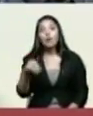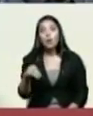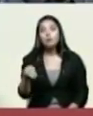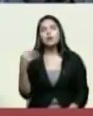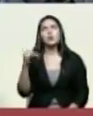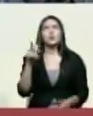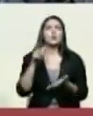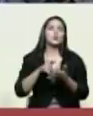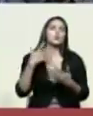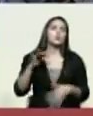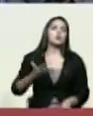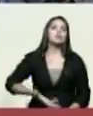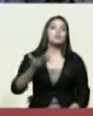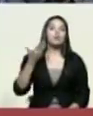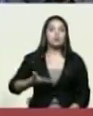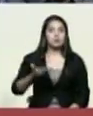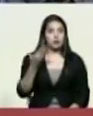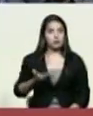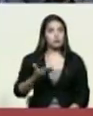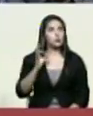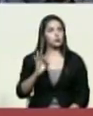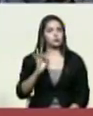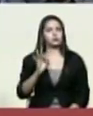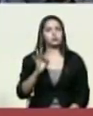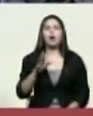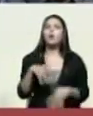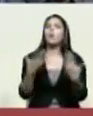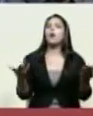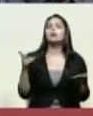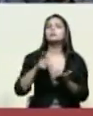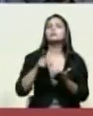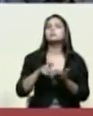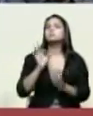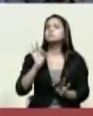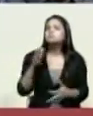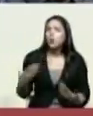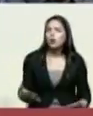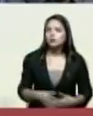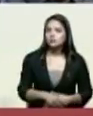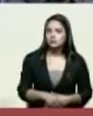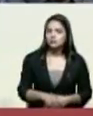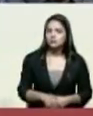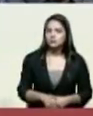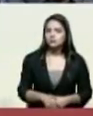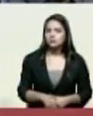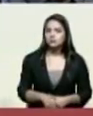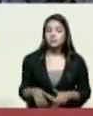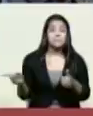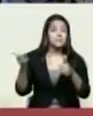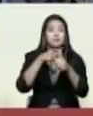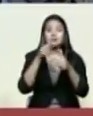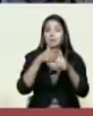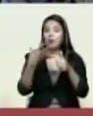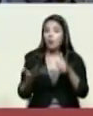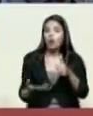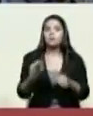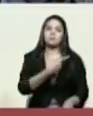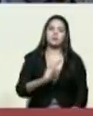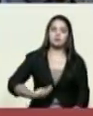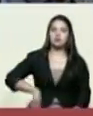tener un papel fundamental ahí. ¿Cuál es el papel fundamental o principal? El presidente